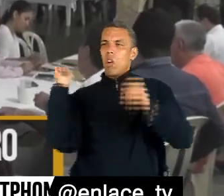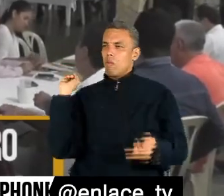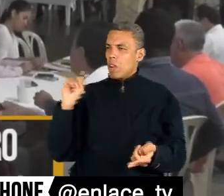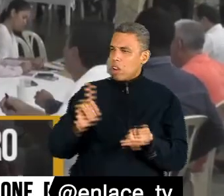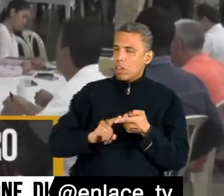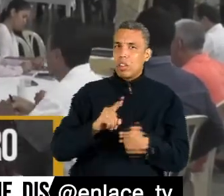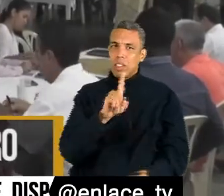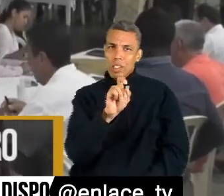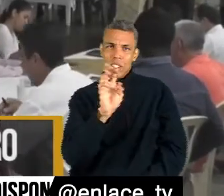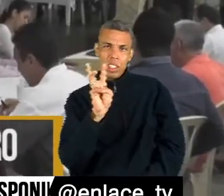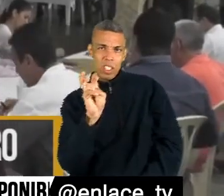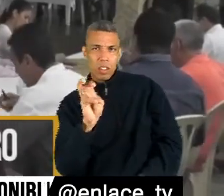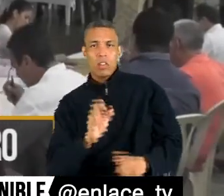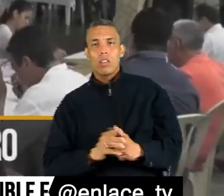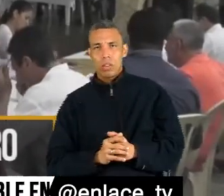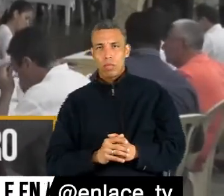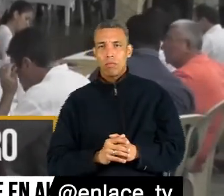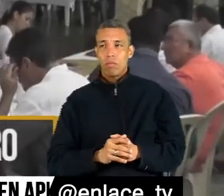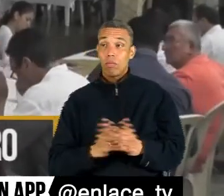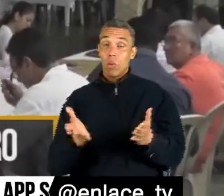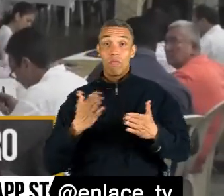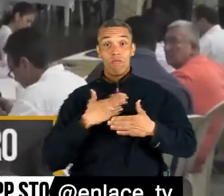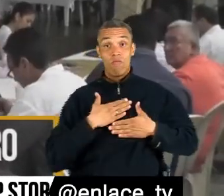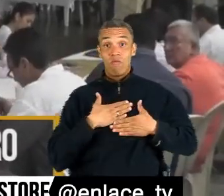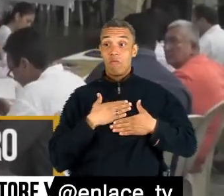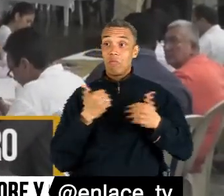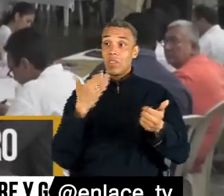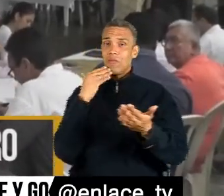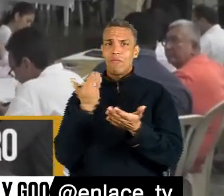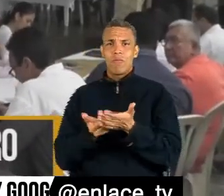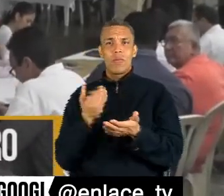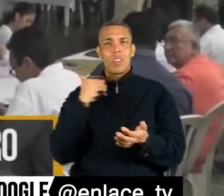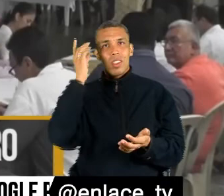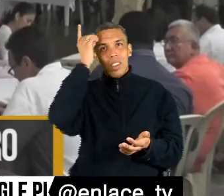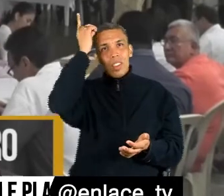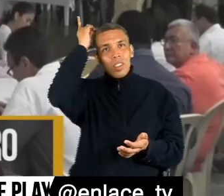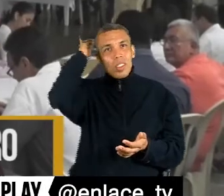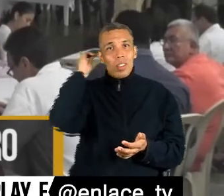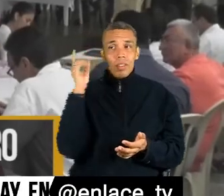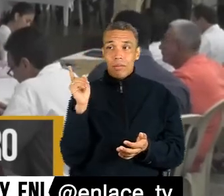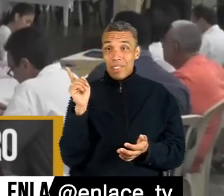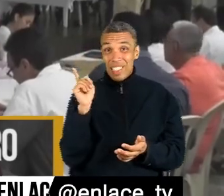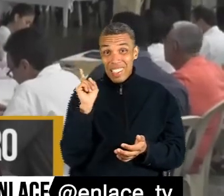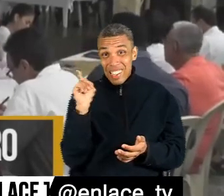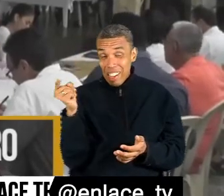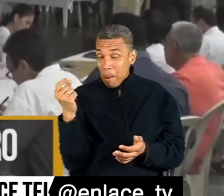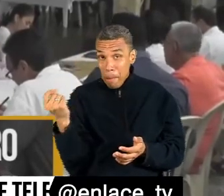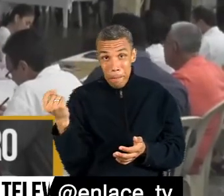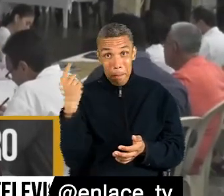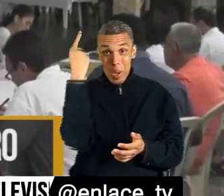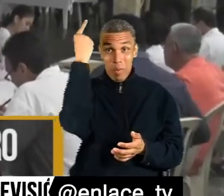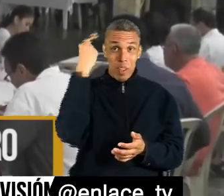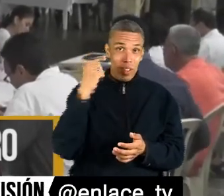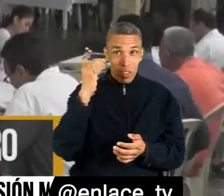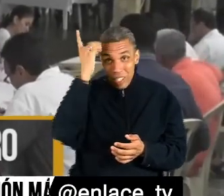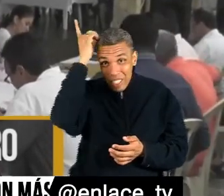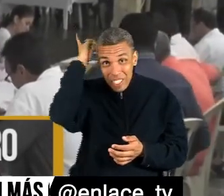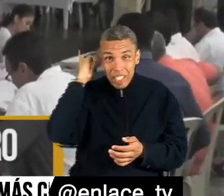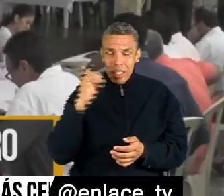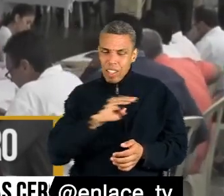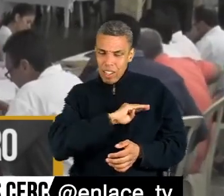felicito al doctor Darío Echeverri porque es el primer alcalde de Barranca Bermeja que